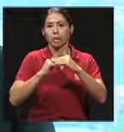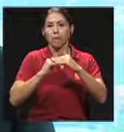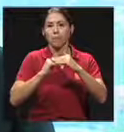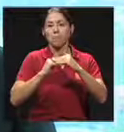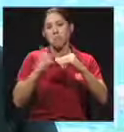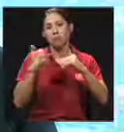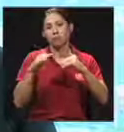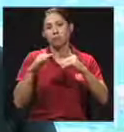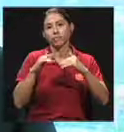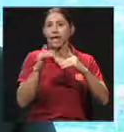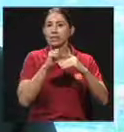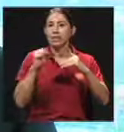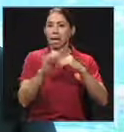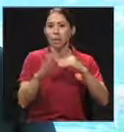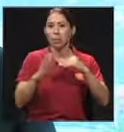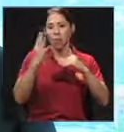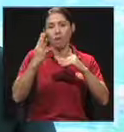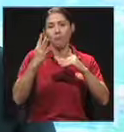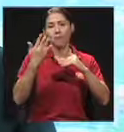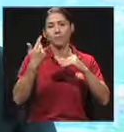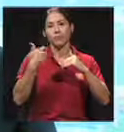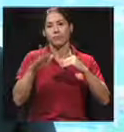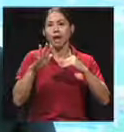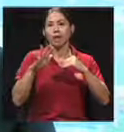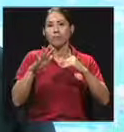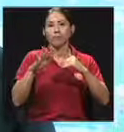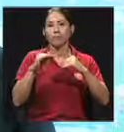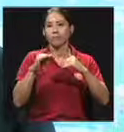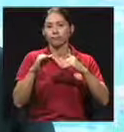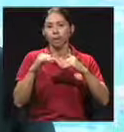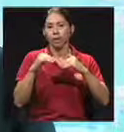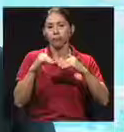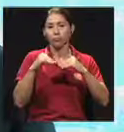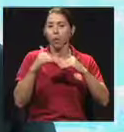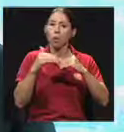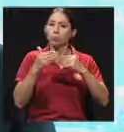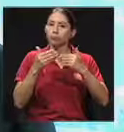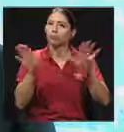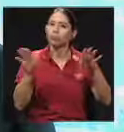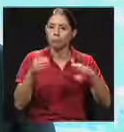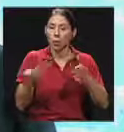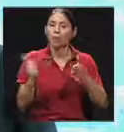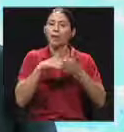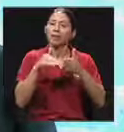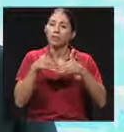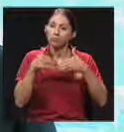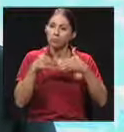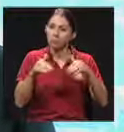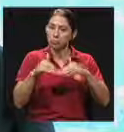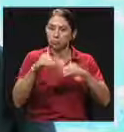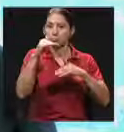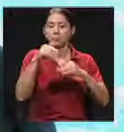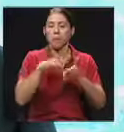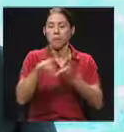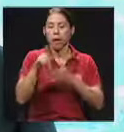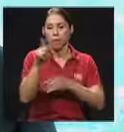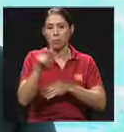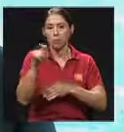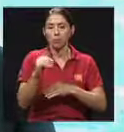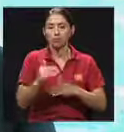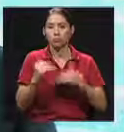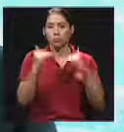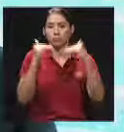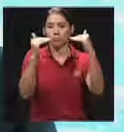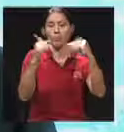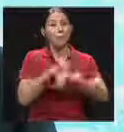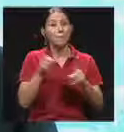y después de eso, pues la Sala Constitucional detuvo la aplicación de la medida. También hay que ser claros de que esto es una situación de